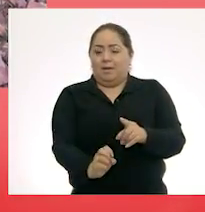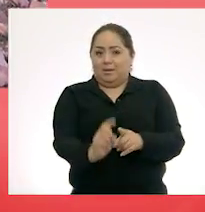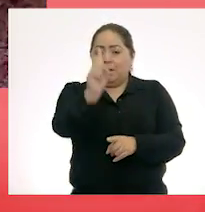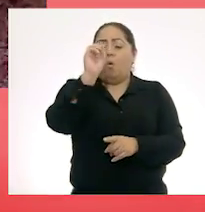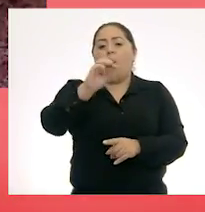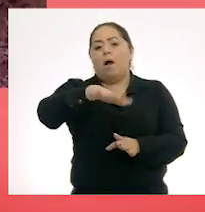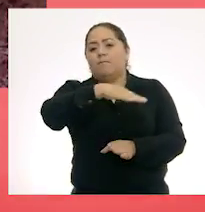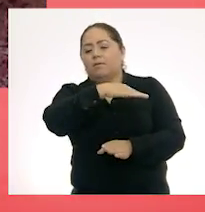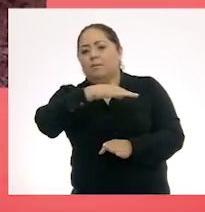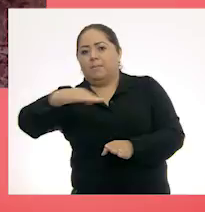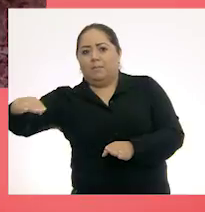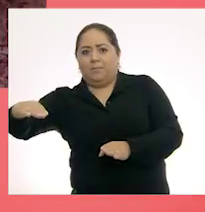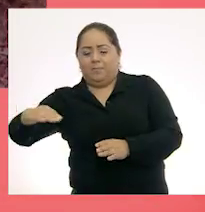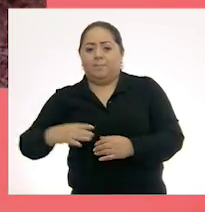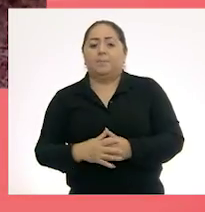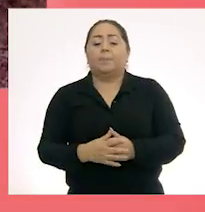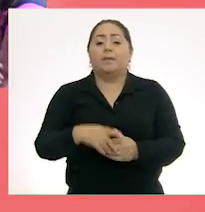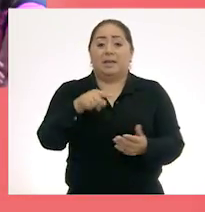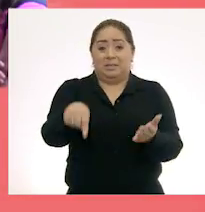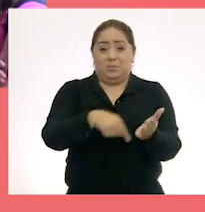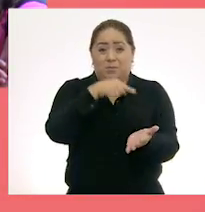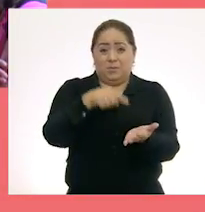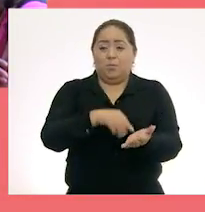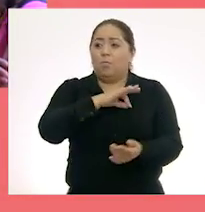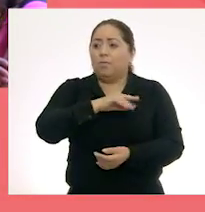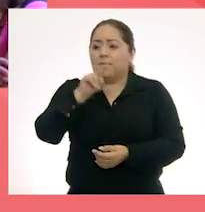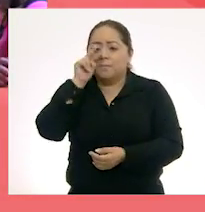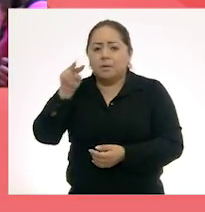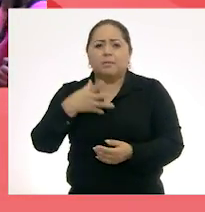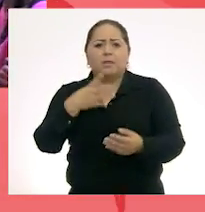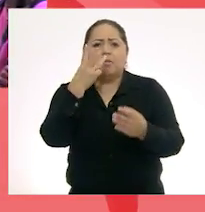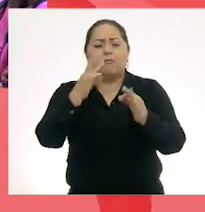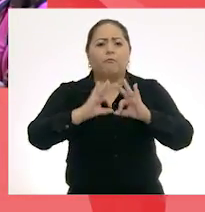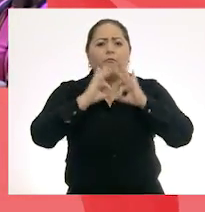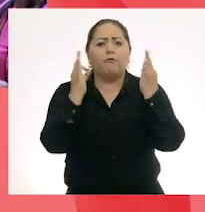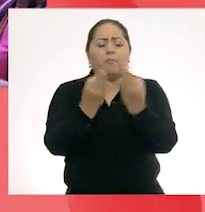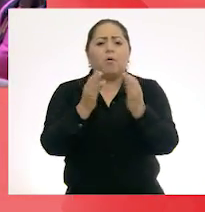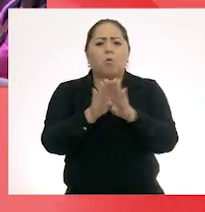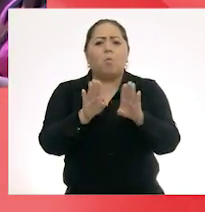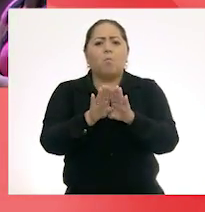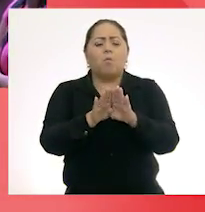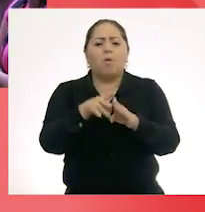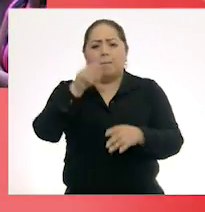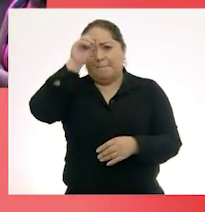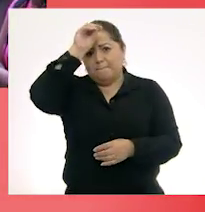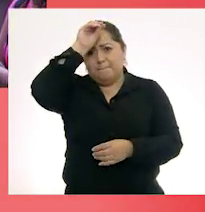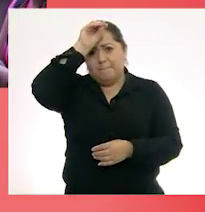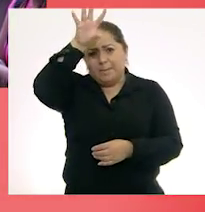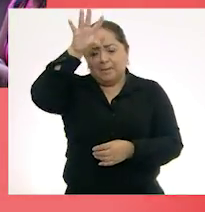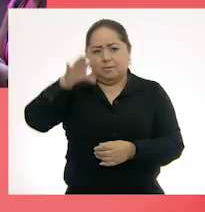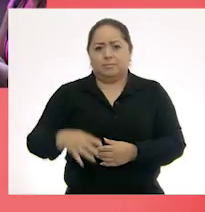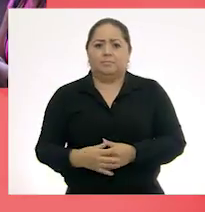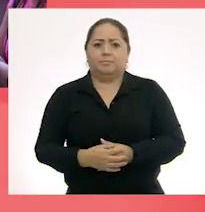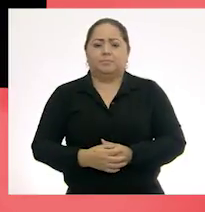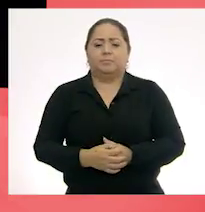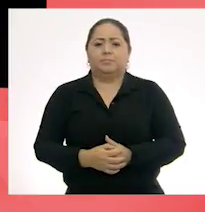o vertical hacia abajo. En este lugar vamos a apreciar las tres formas de cómo se ataca las minas.